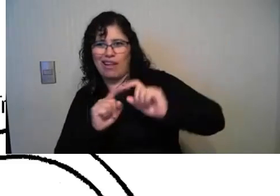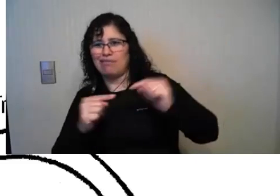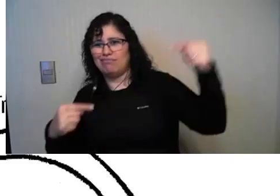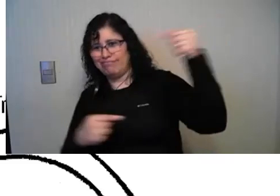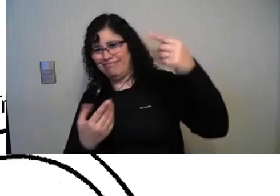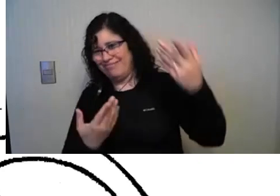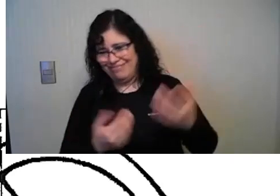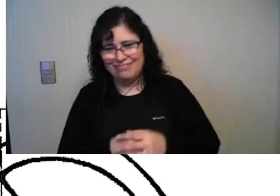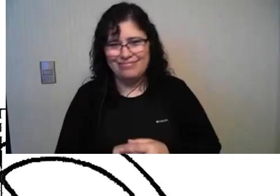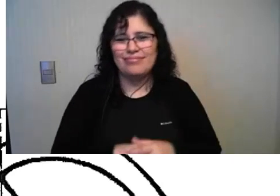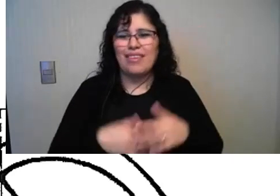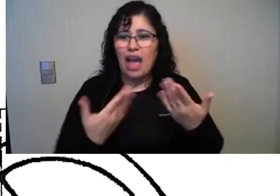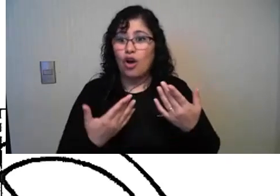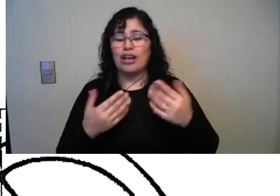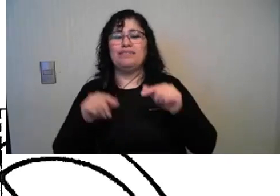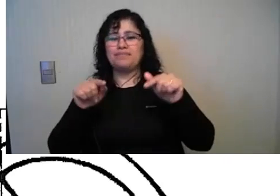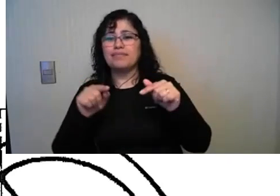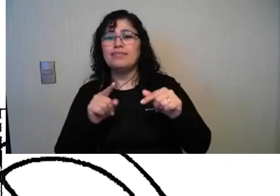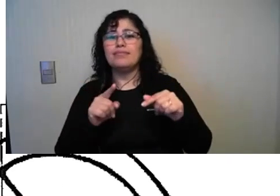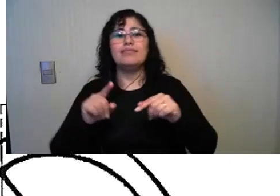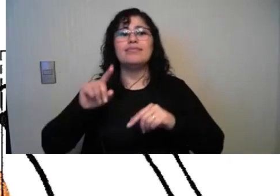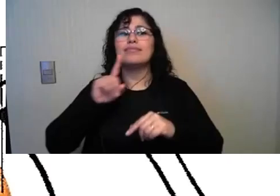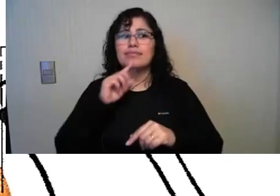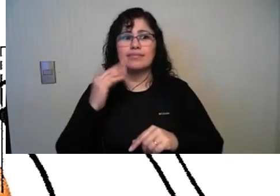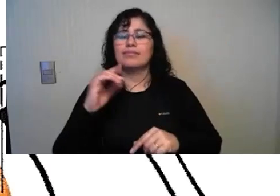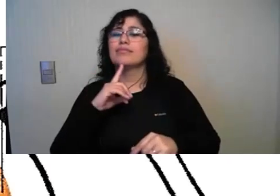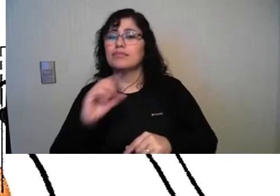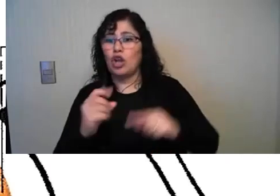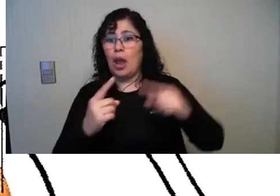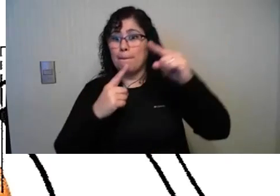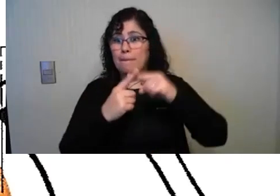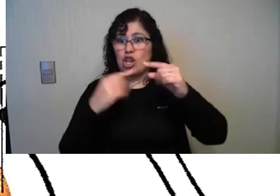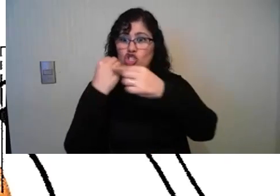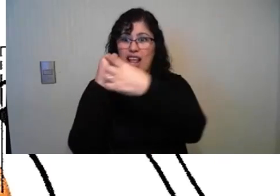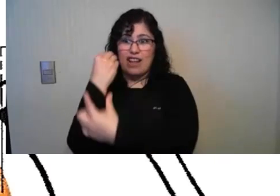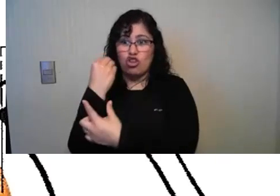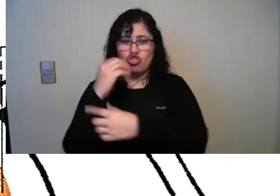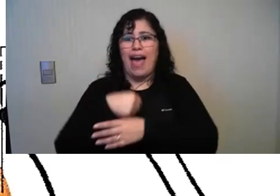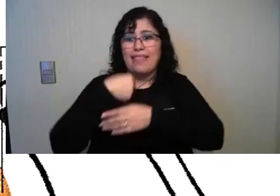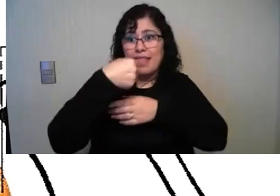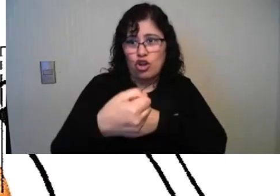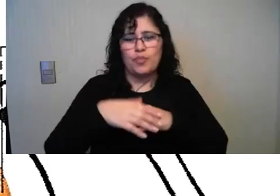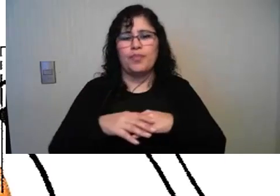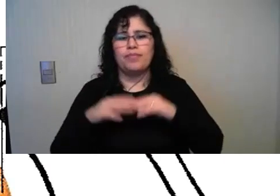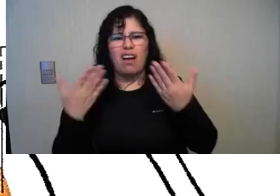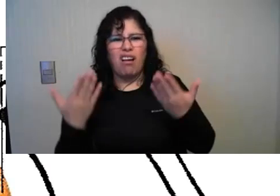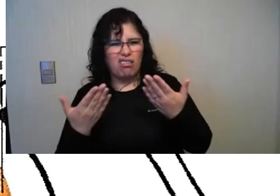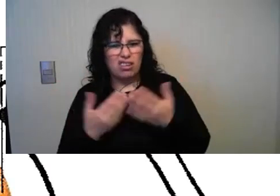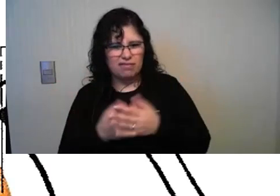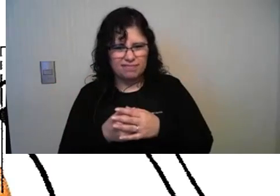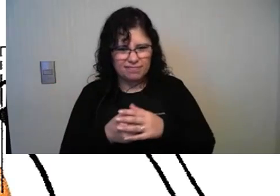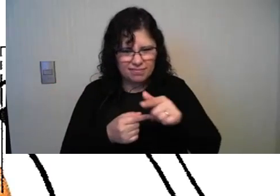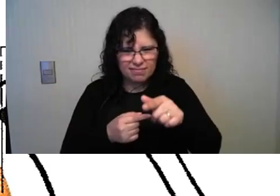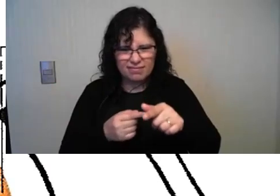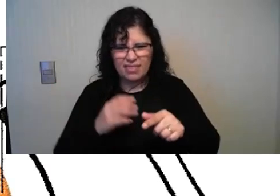Tenemos un tracto espinocerebeloso anterior. A ver, el fascículo cuneiforme no nos da mucha información. El fascículo